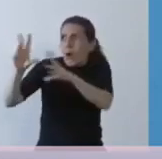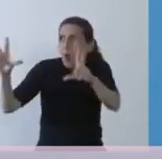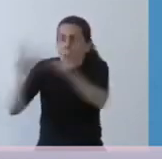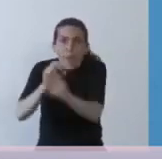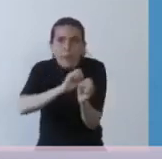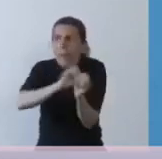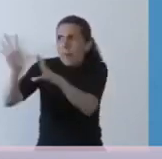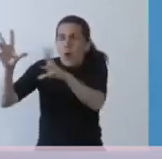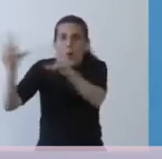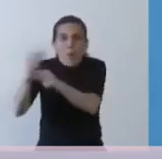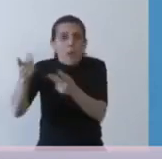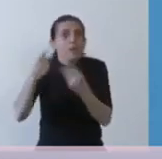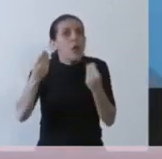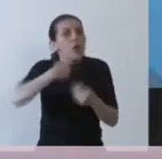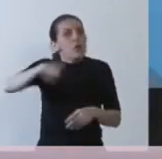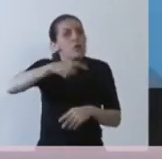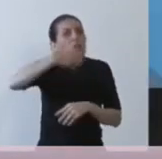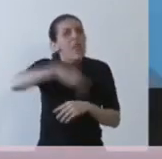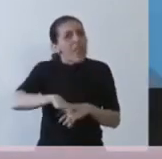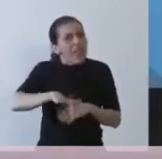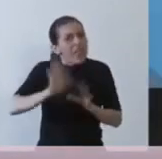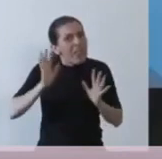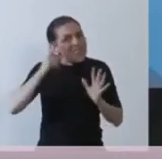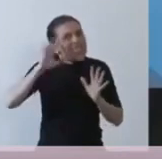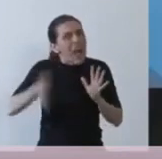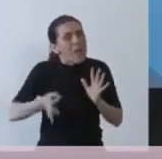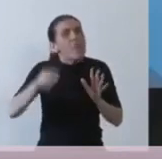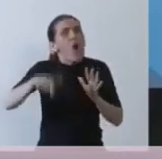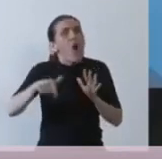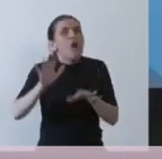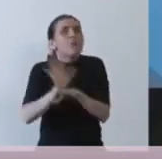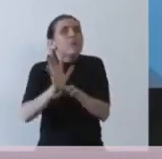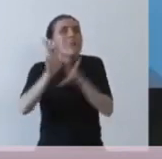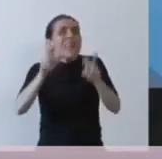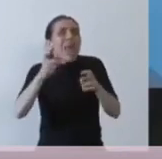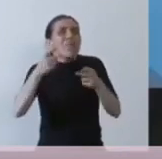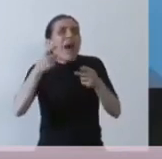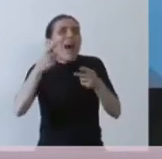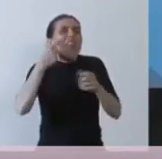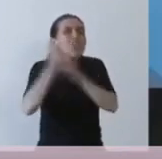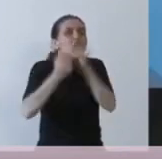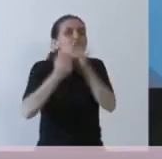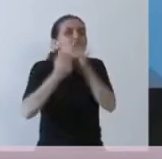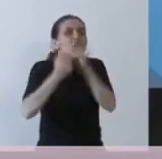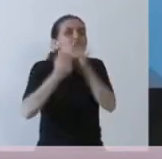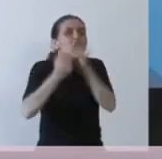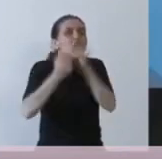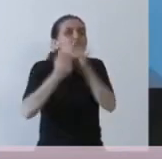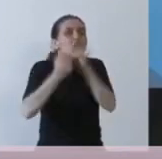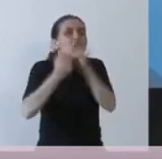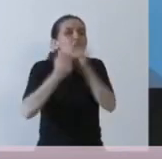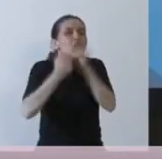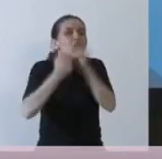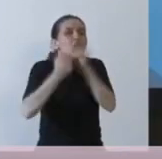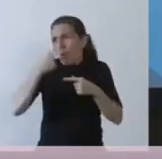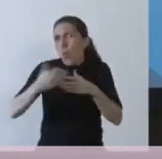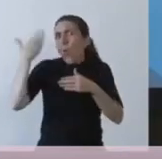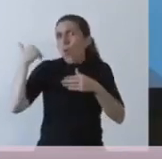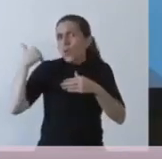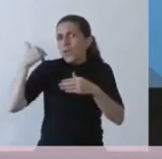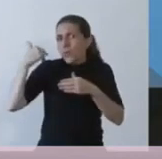porque entendemos que este hoy la industria tiene una capacidad ociosa el último dato disponible es el de